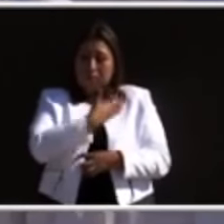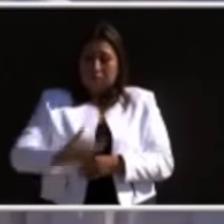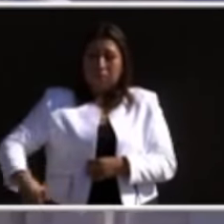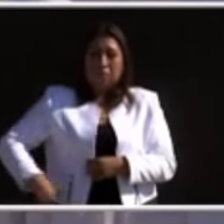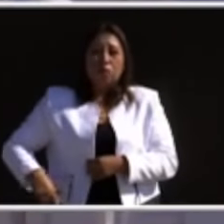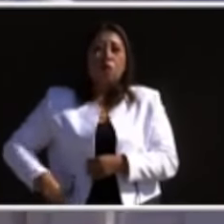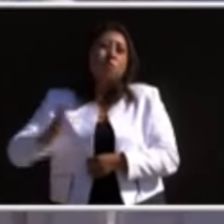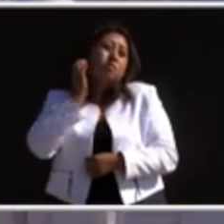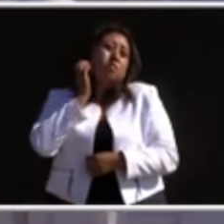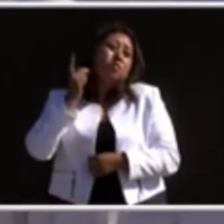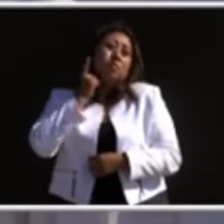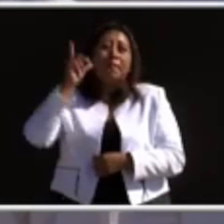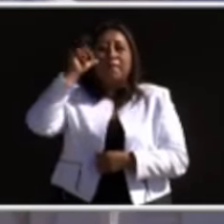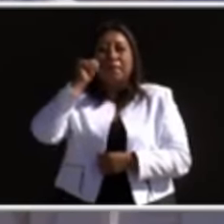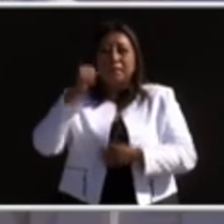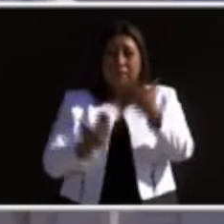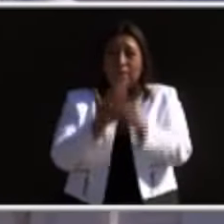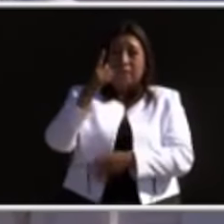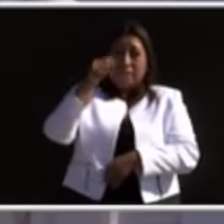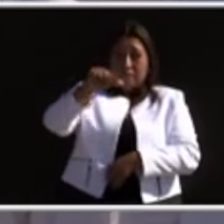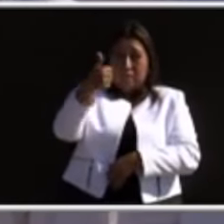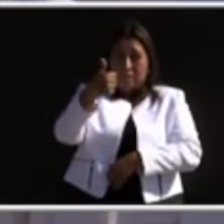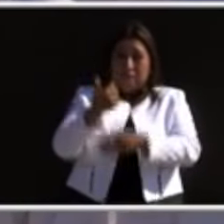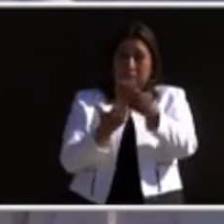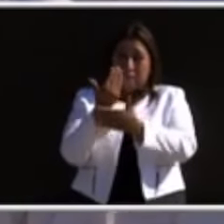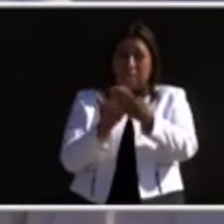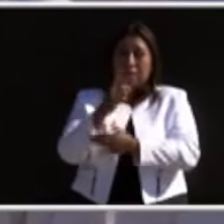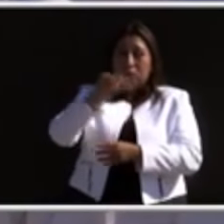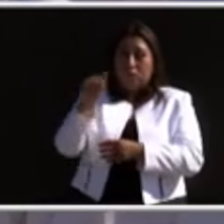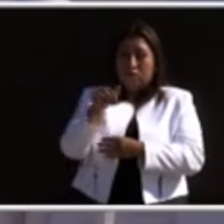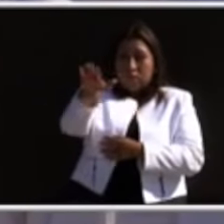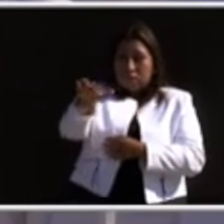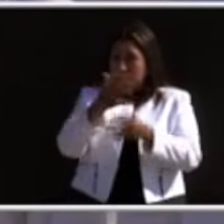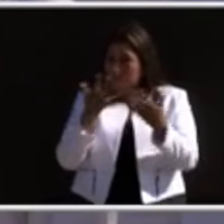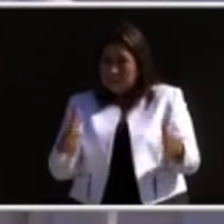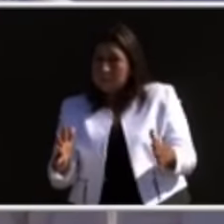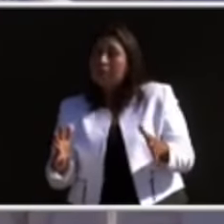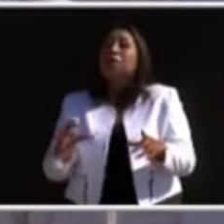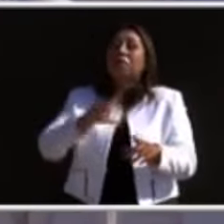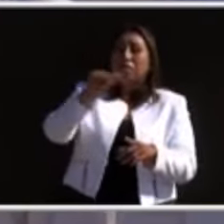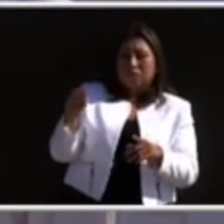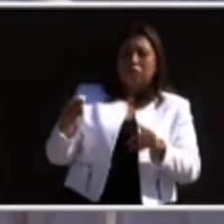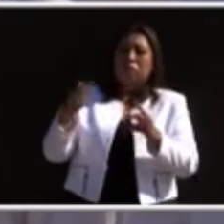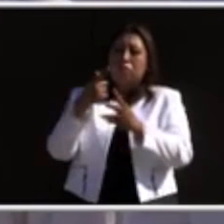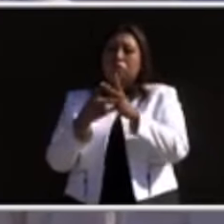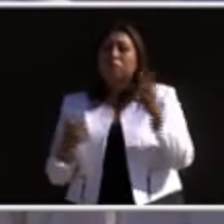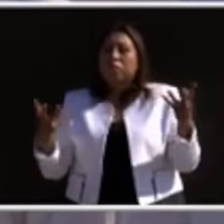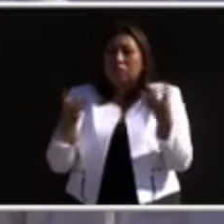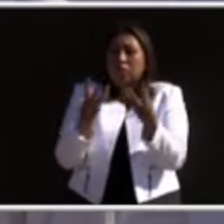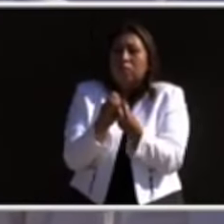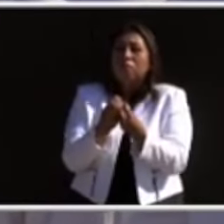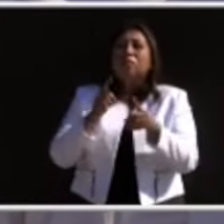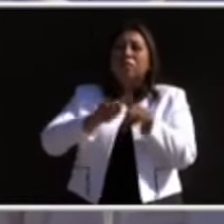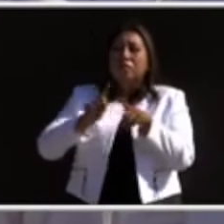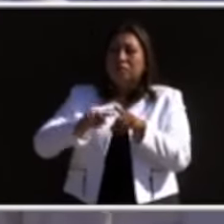Estado, mañana a las 11 de la mañana, después de rendir protesta, llevaremos a cabo una ceremonia